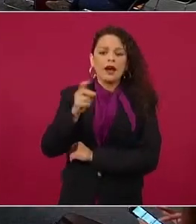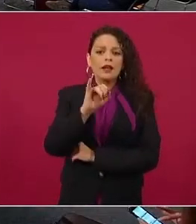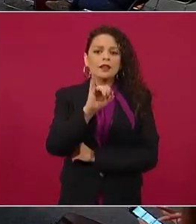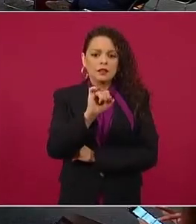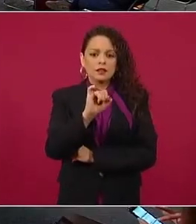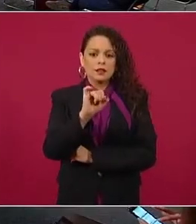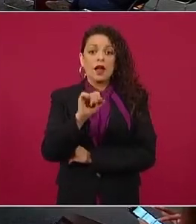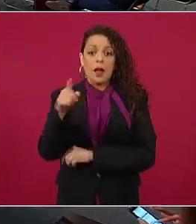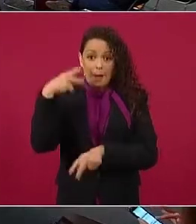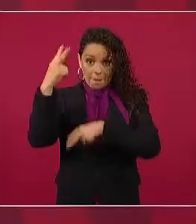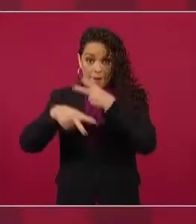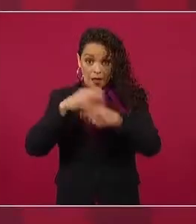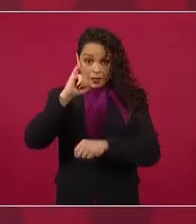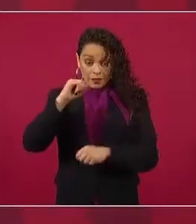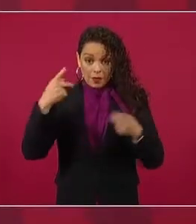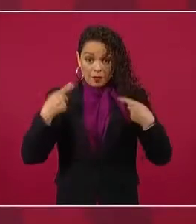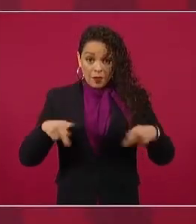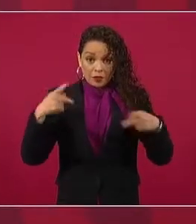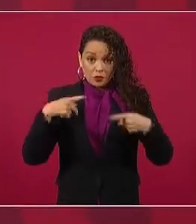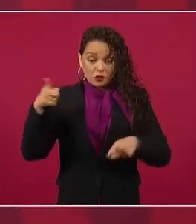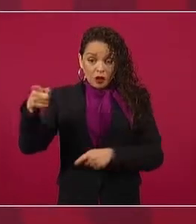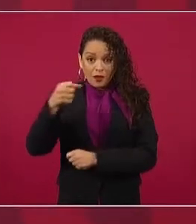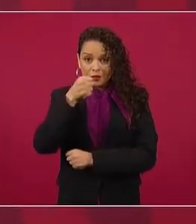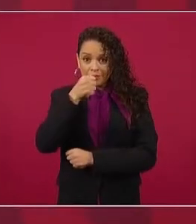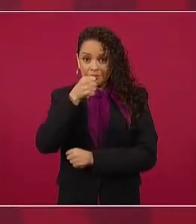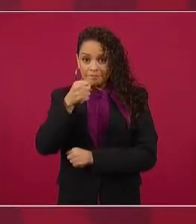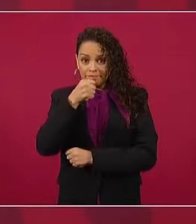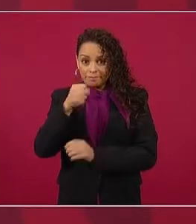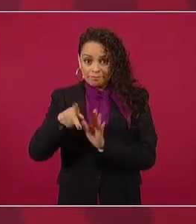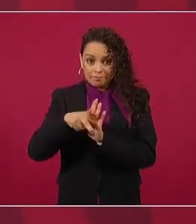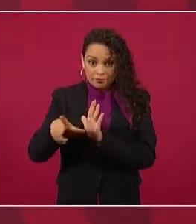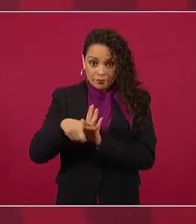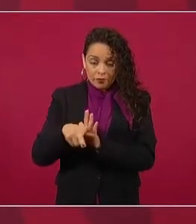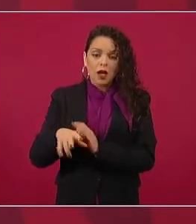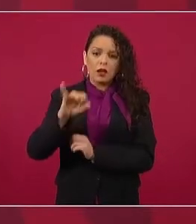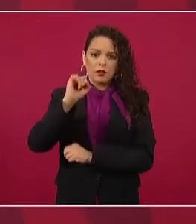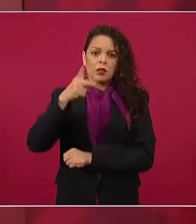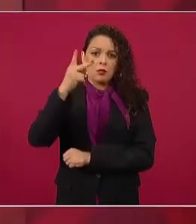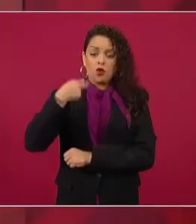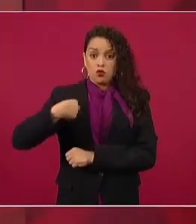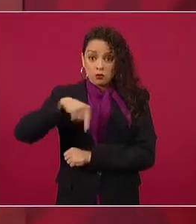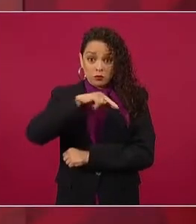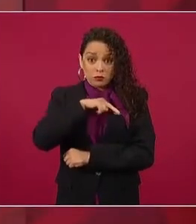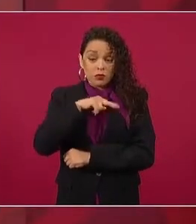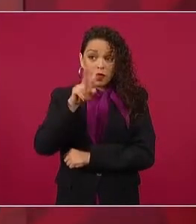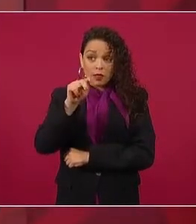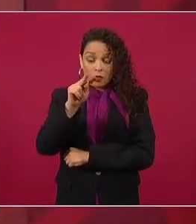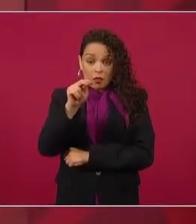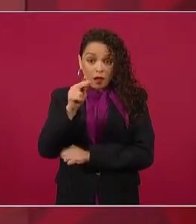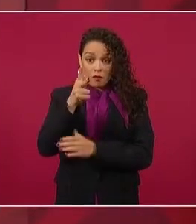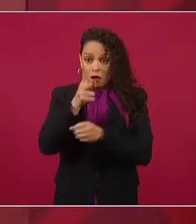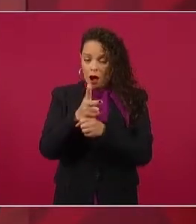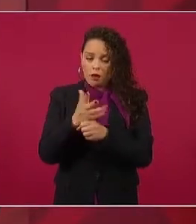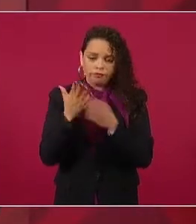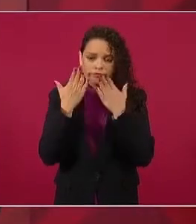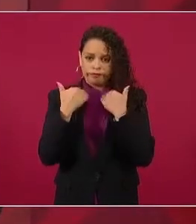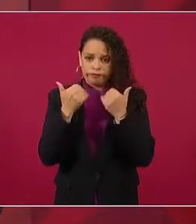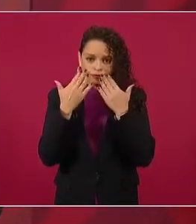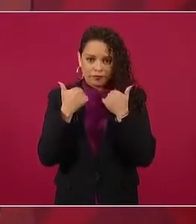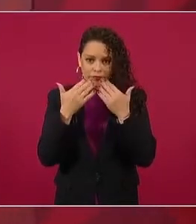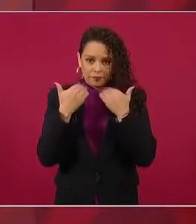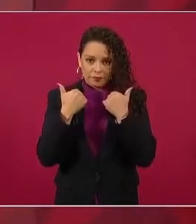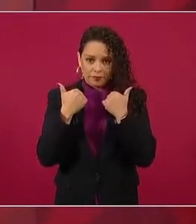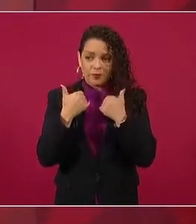medios presentes. Sí, sí, pero nosotros no vamos a transmitir. y